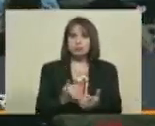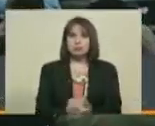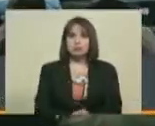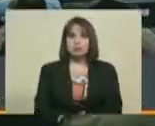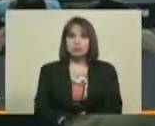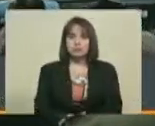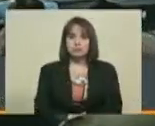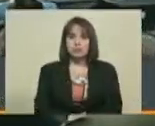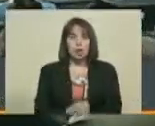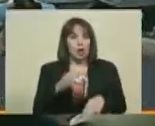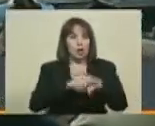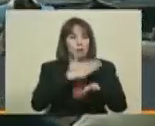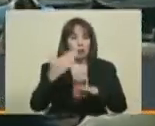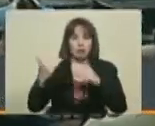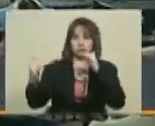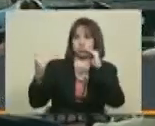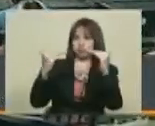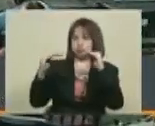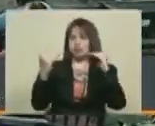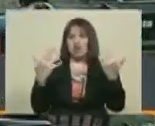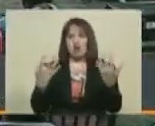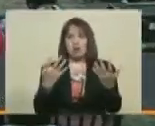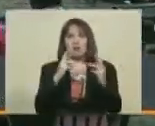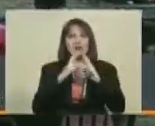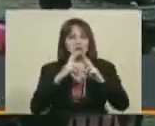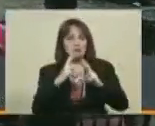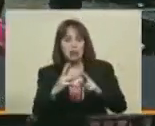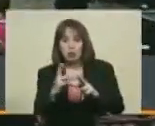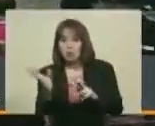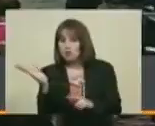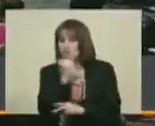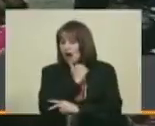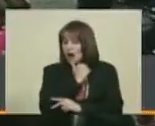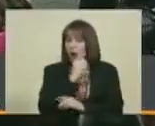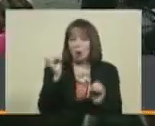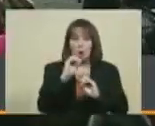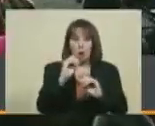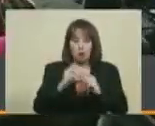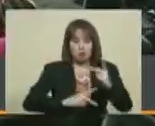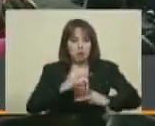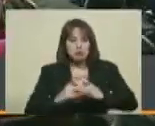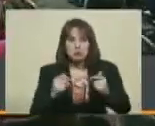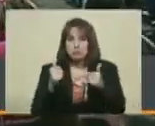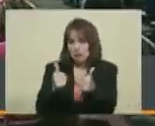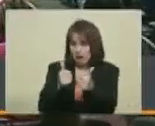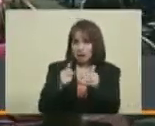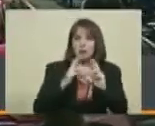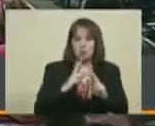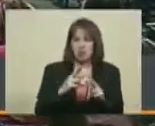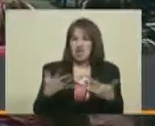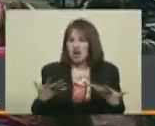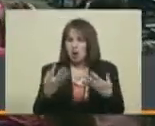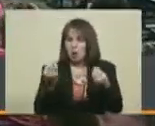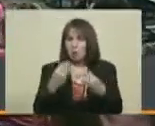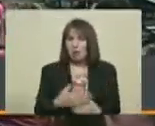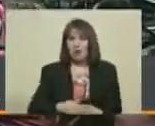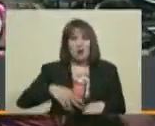todo al final se mide por resultados. ¿Produzco o no produzco? Lo demás es